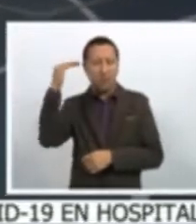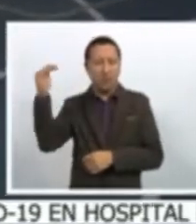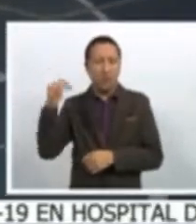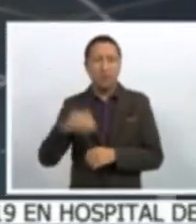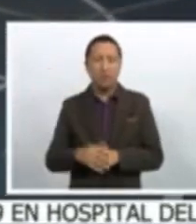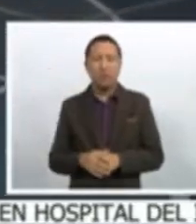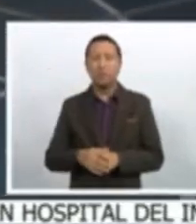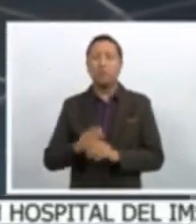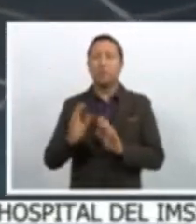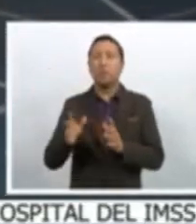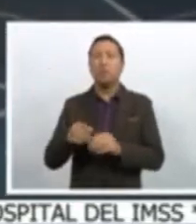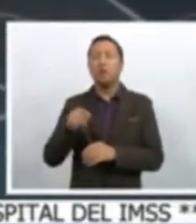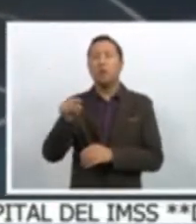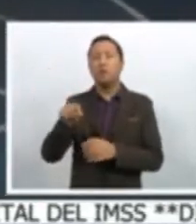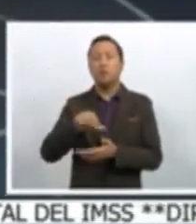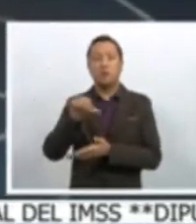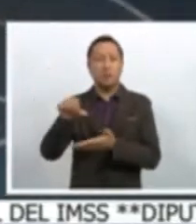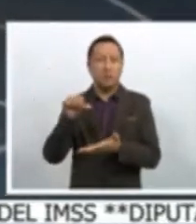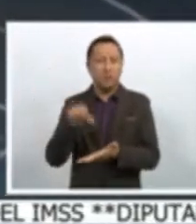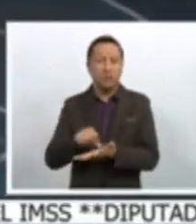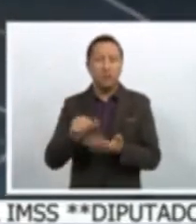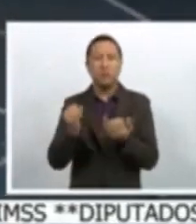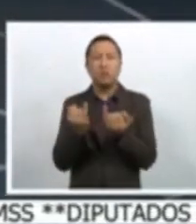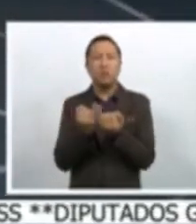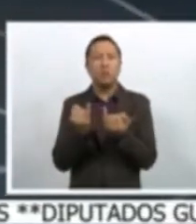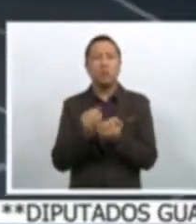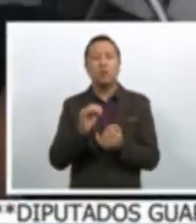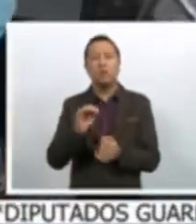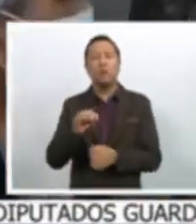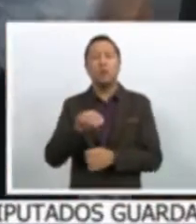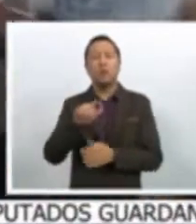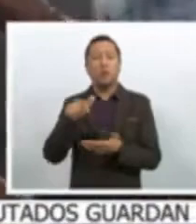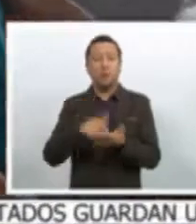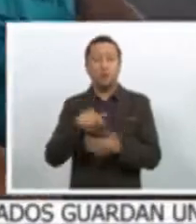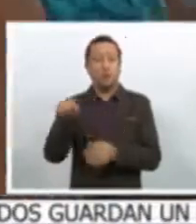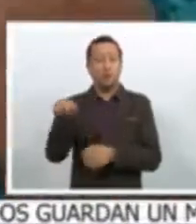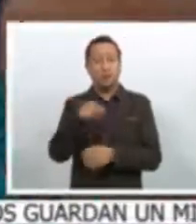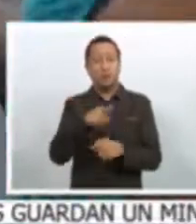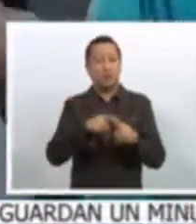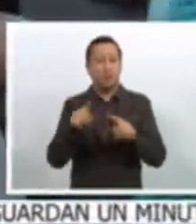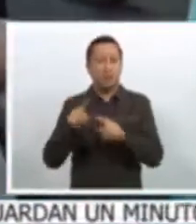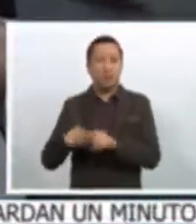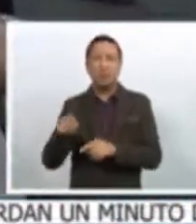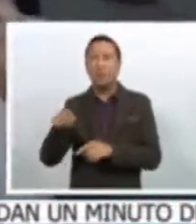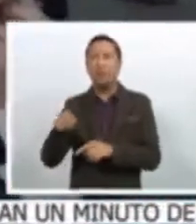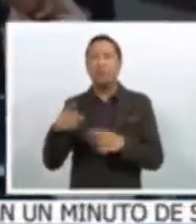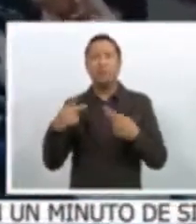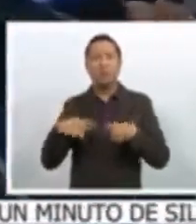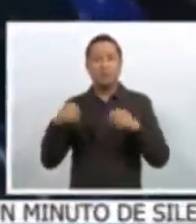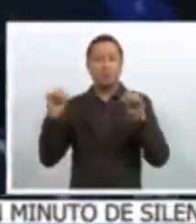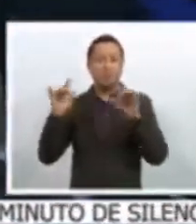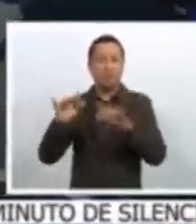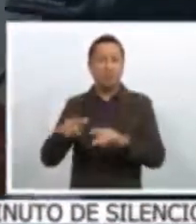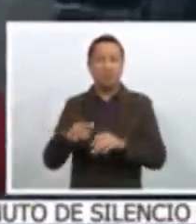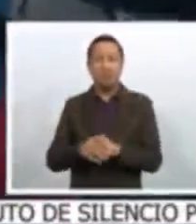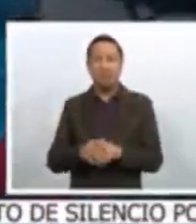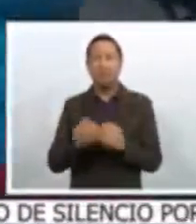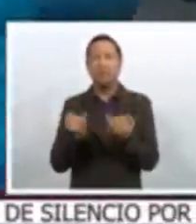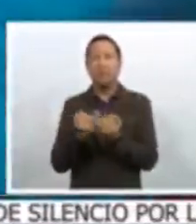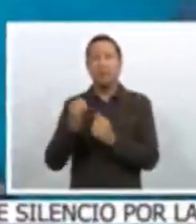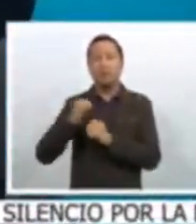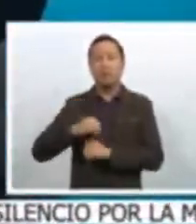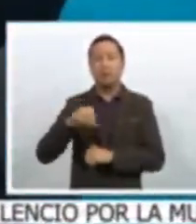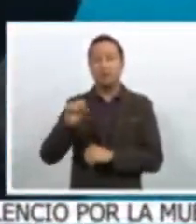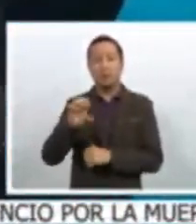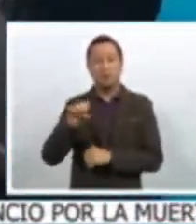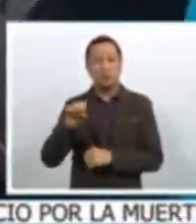centro, esto con el apoyo de la Policía Municipal y la Guardia Nacional, además del personal de la Secretaría de Salud del Gobierno del Estado, quienes